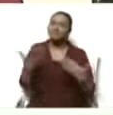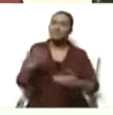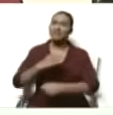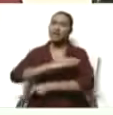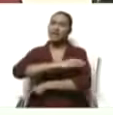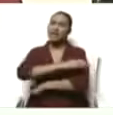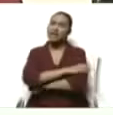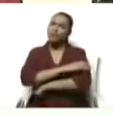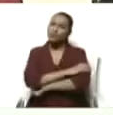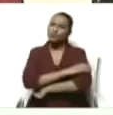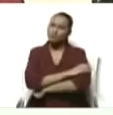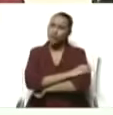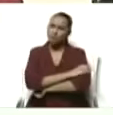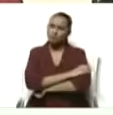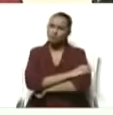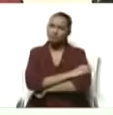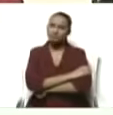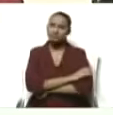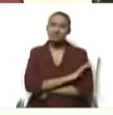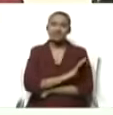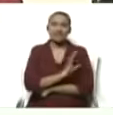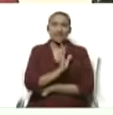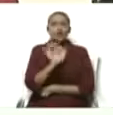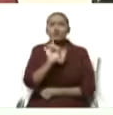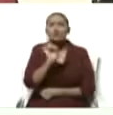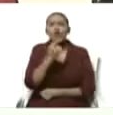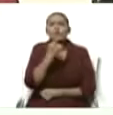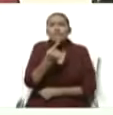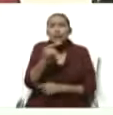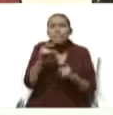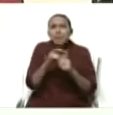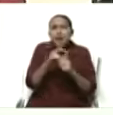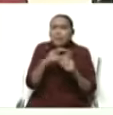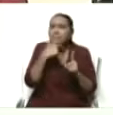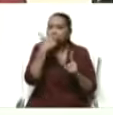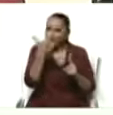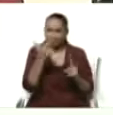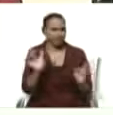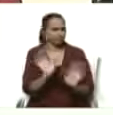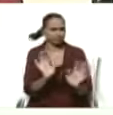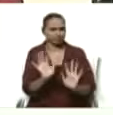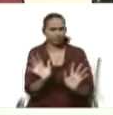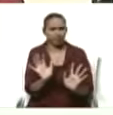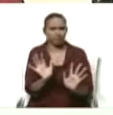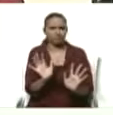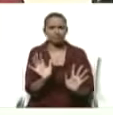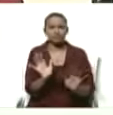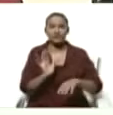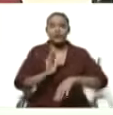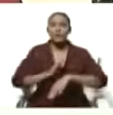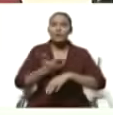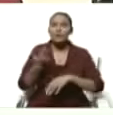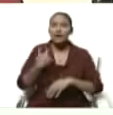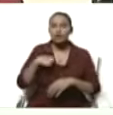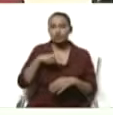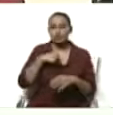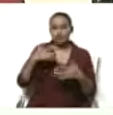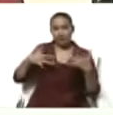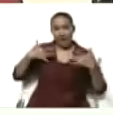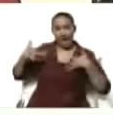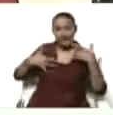posición no voy a decir que dan pena cuando nosotros hacemos Estas actividades de chequeo